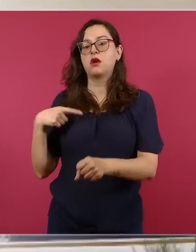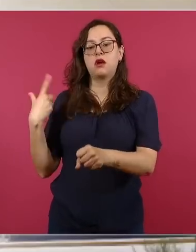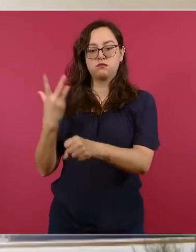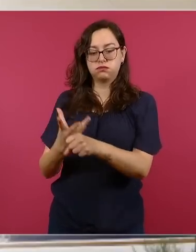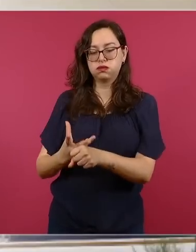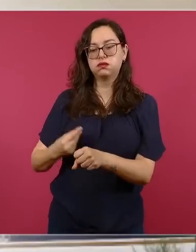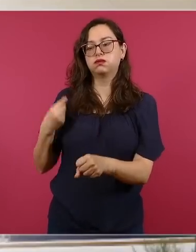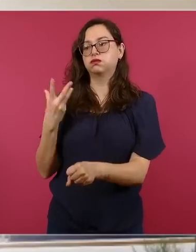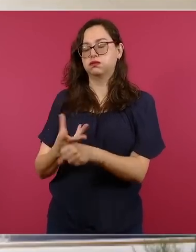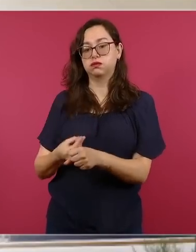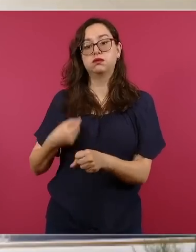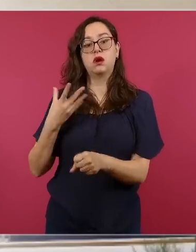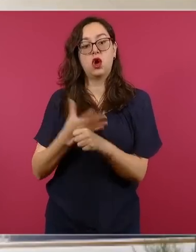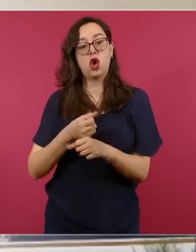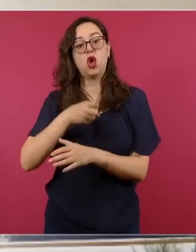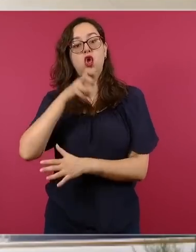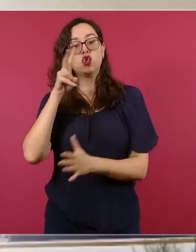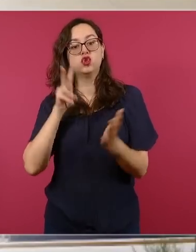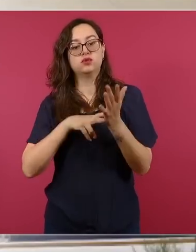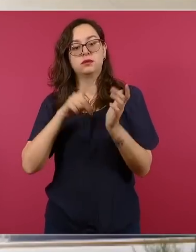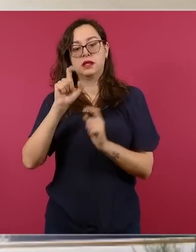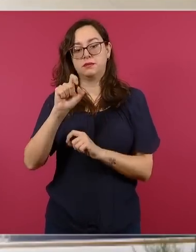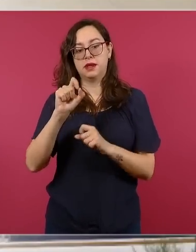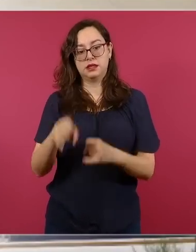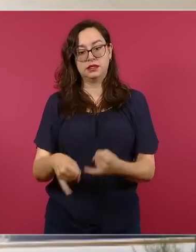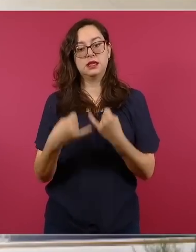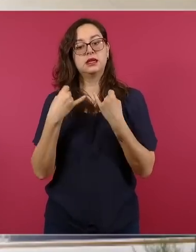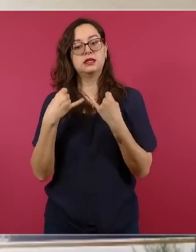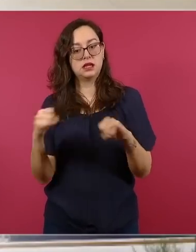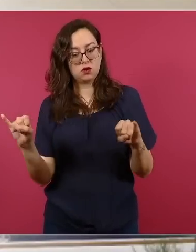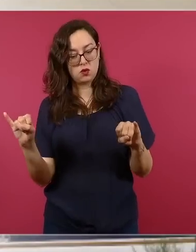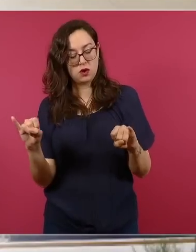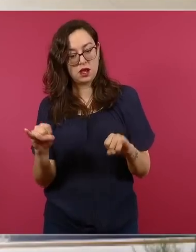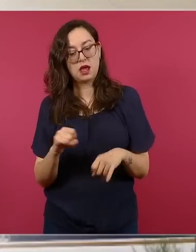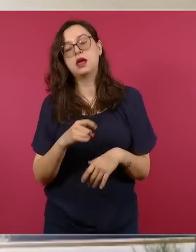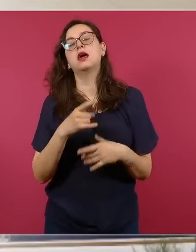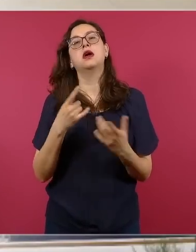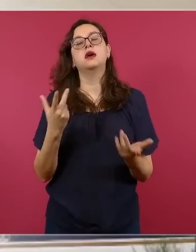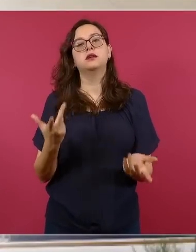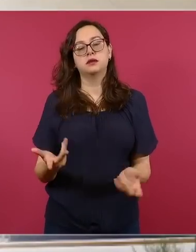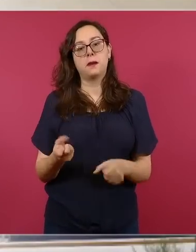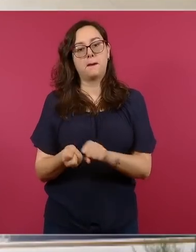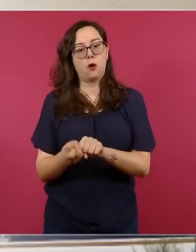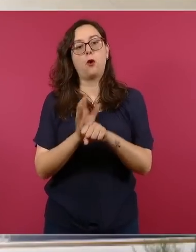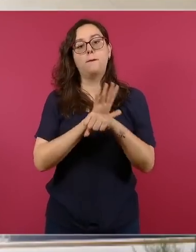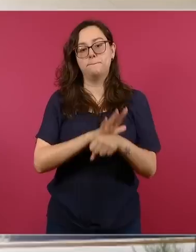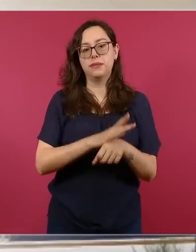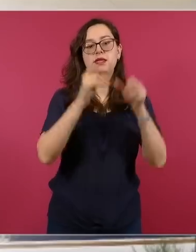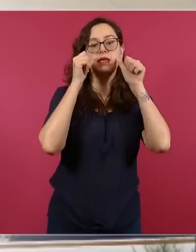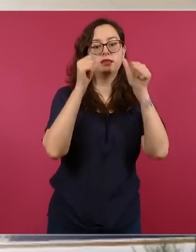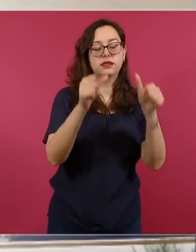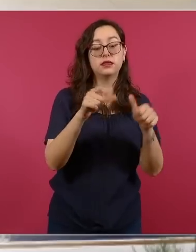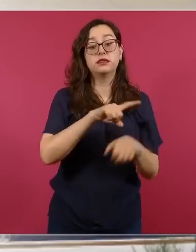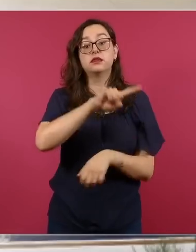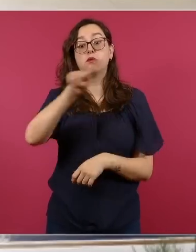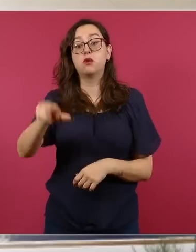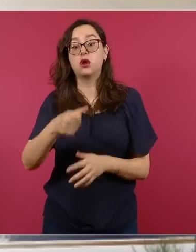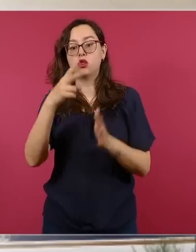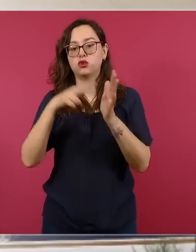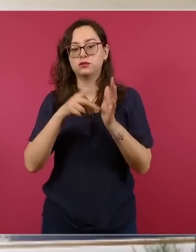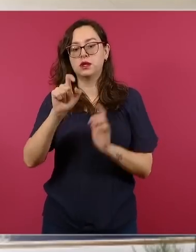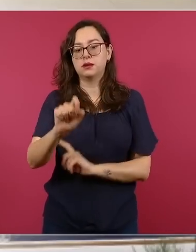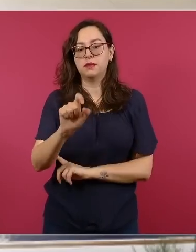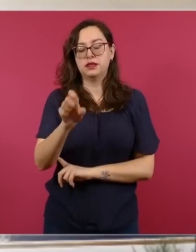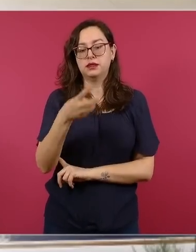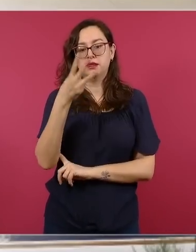se puso en operaciones por IMSS Bienestar en 2023. Fue una inversión total de 283